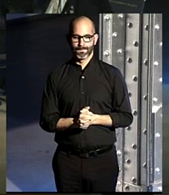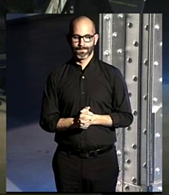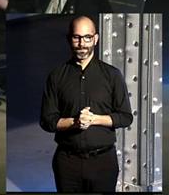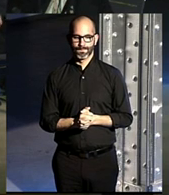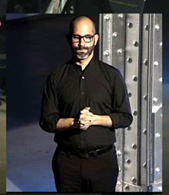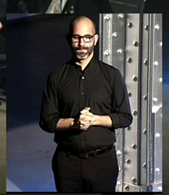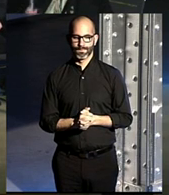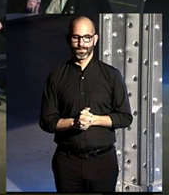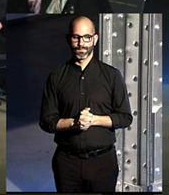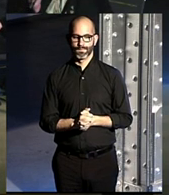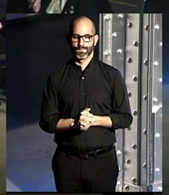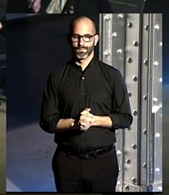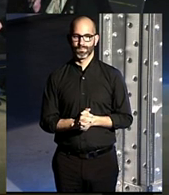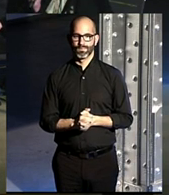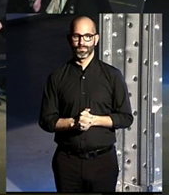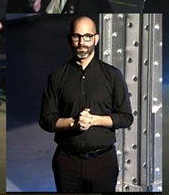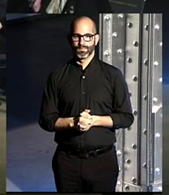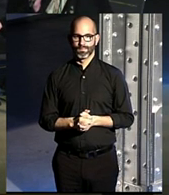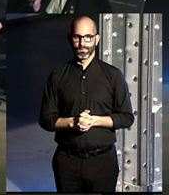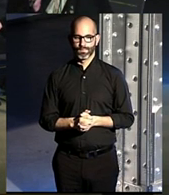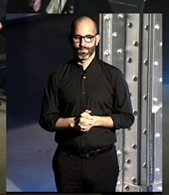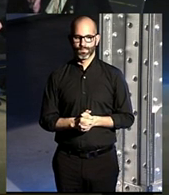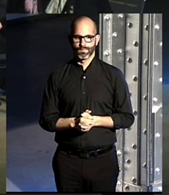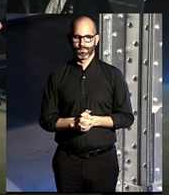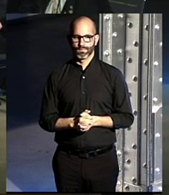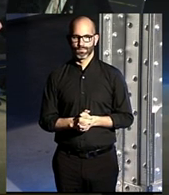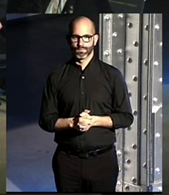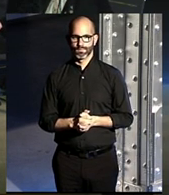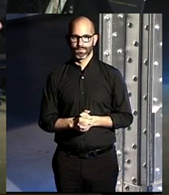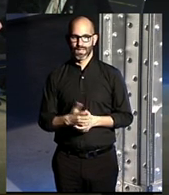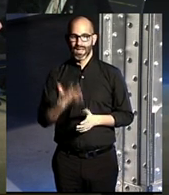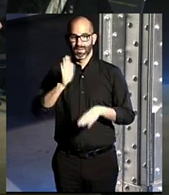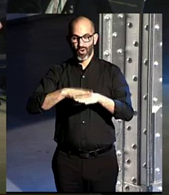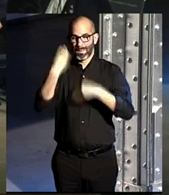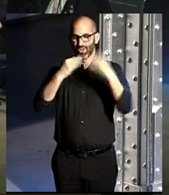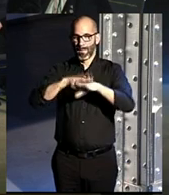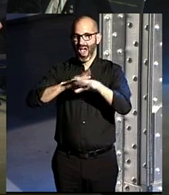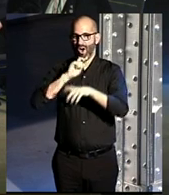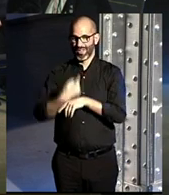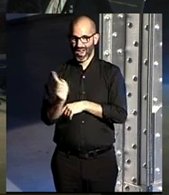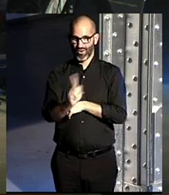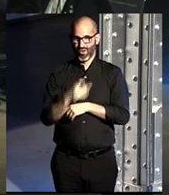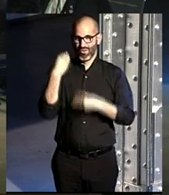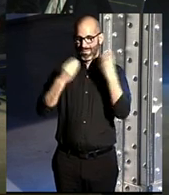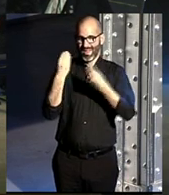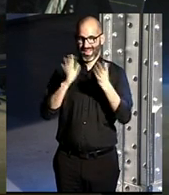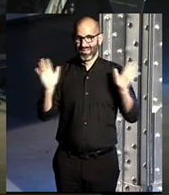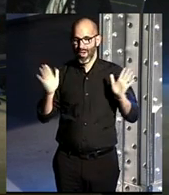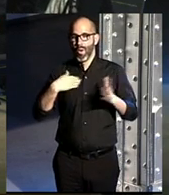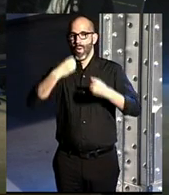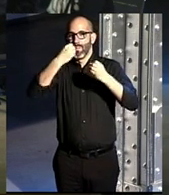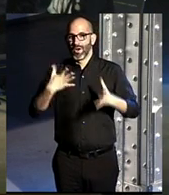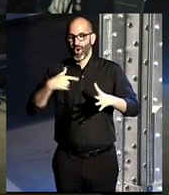self-parody, really. No, lo suyo no es la autoparodia, no. No tenía pinta, ¿no? No, debe ser muy divertido. Bueno, pues con